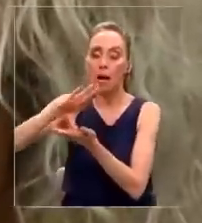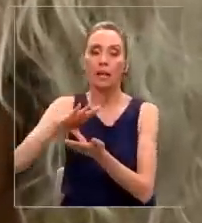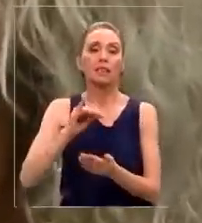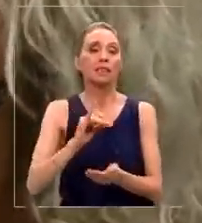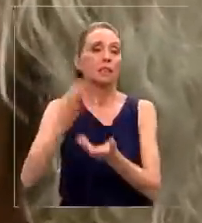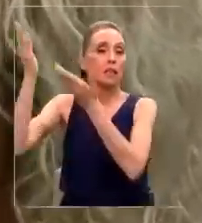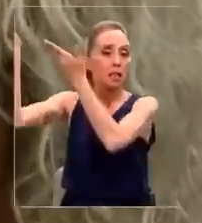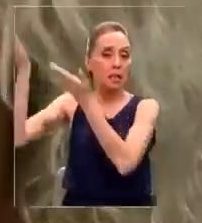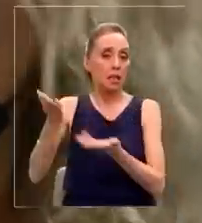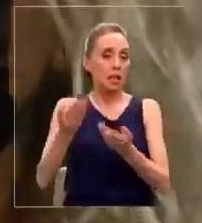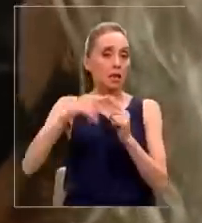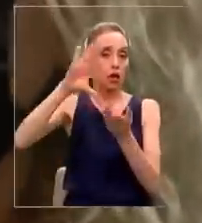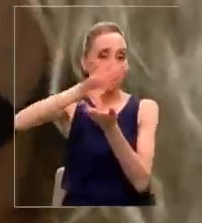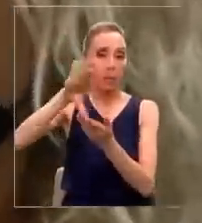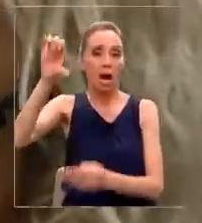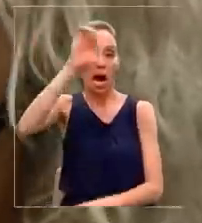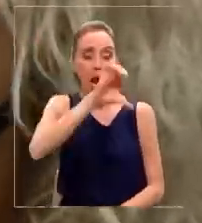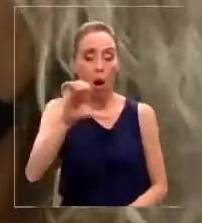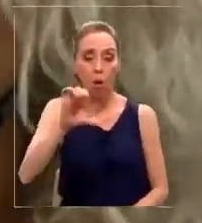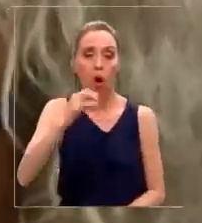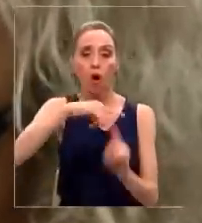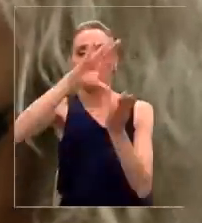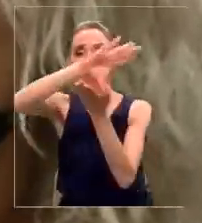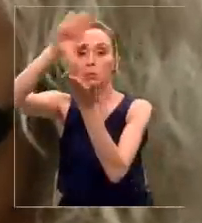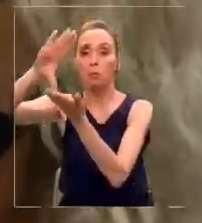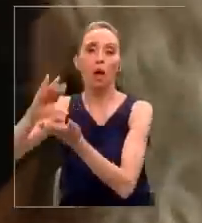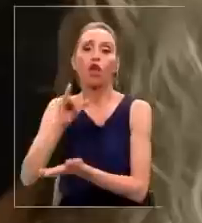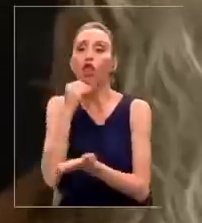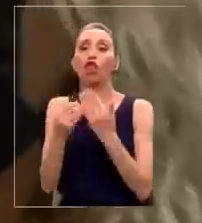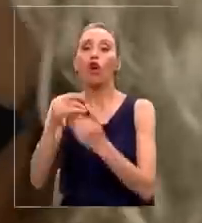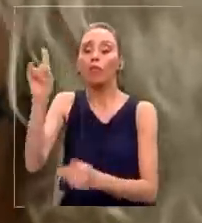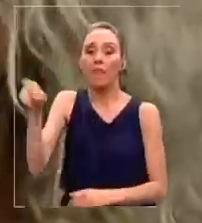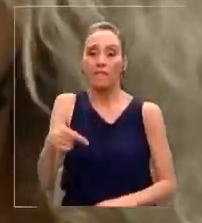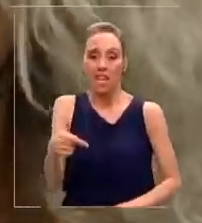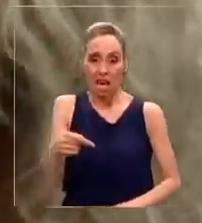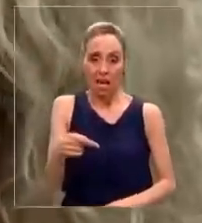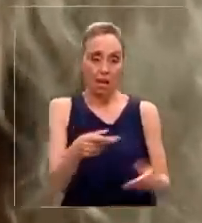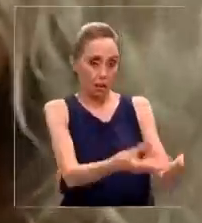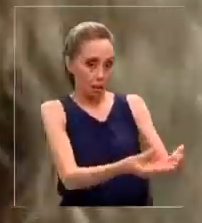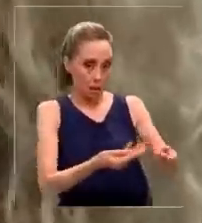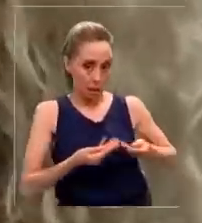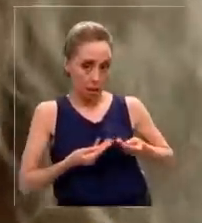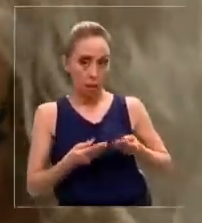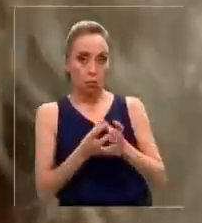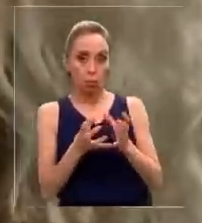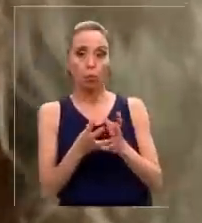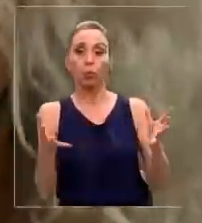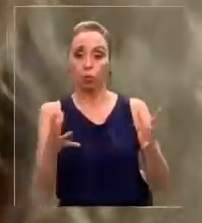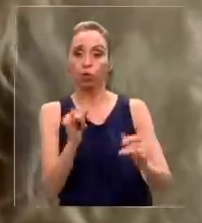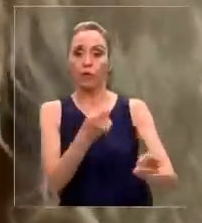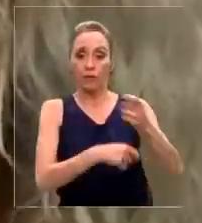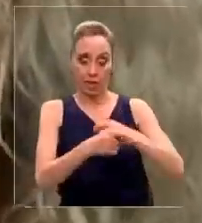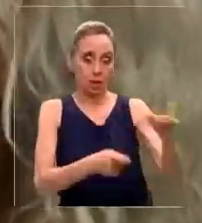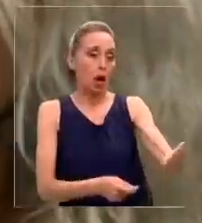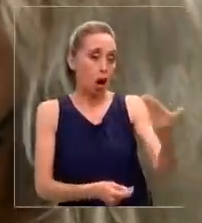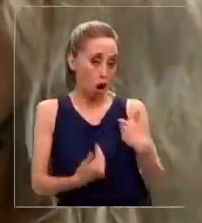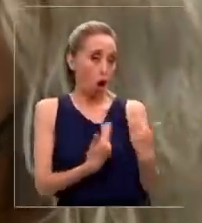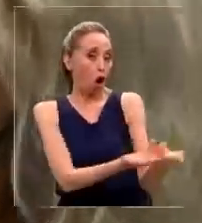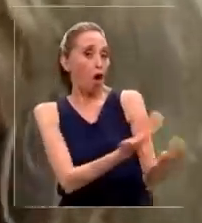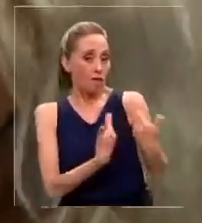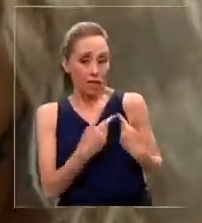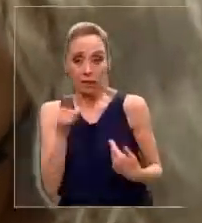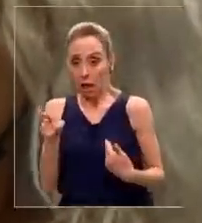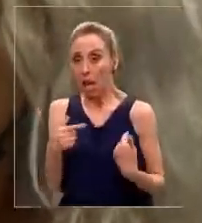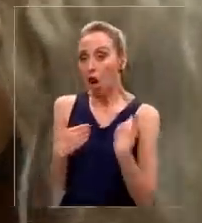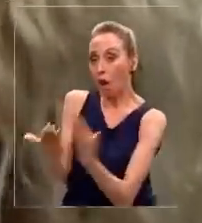de afuera, si llegan de Europa o llegan de afuera, que no sé de dónde vienen, que vienen a tasar muchas cosas, sí. ¿Le han ofrecido que